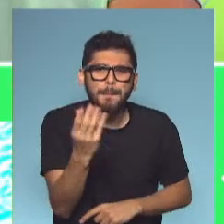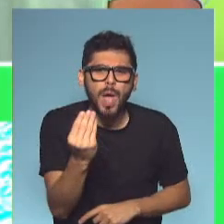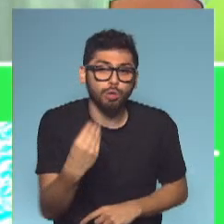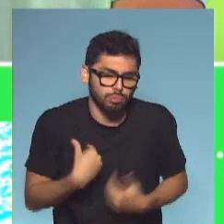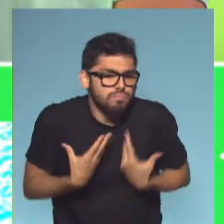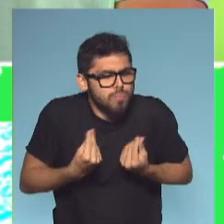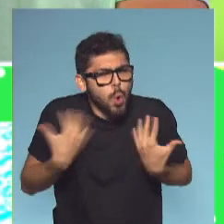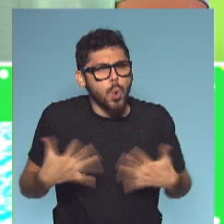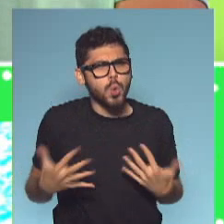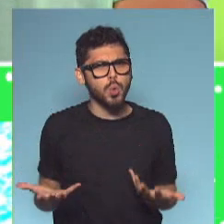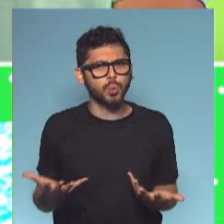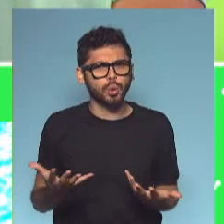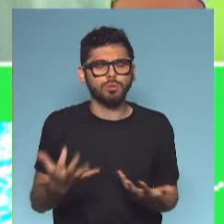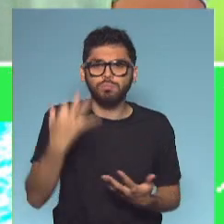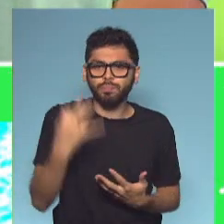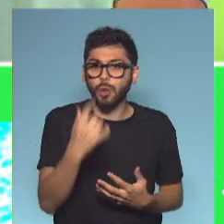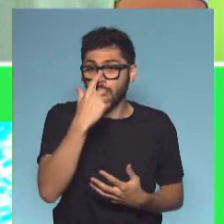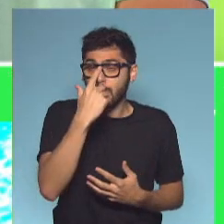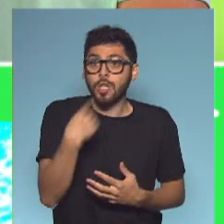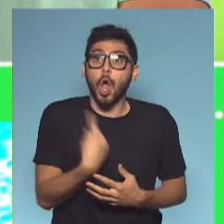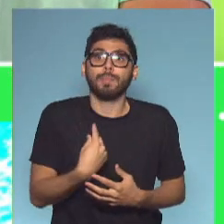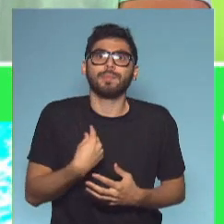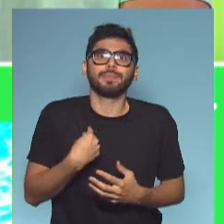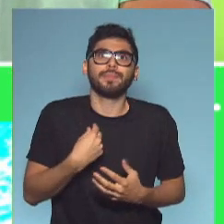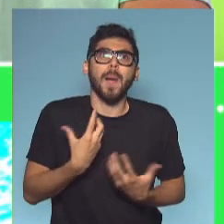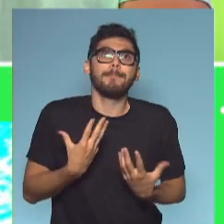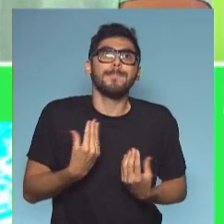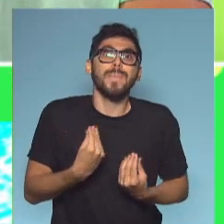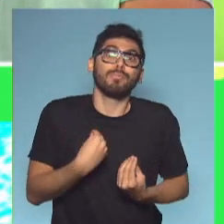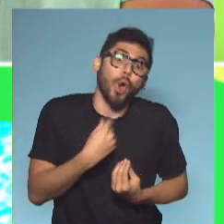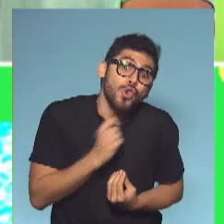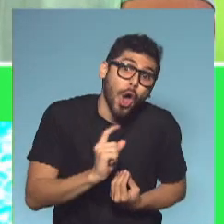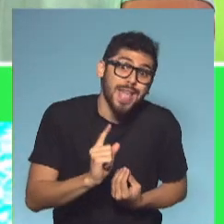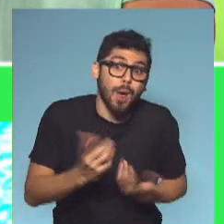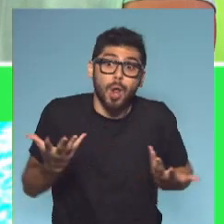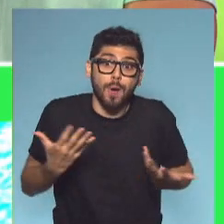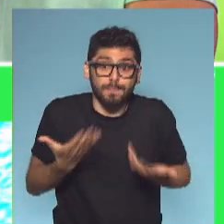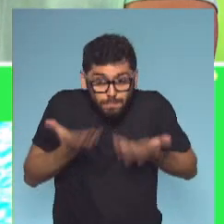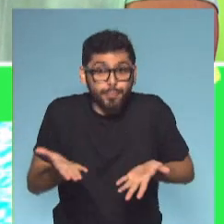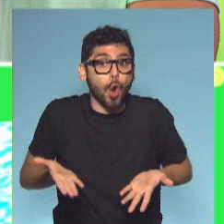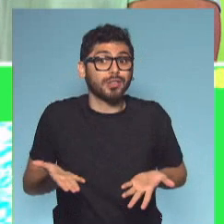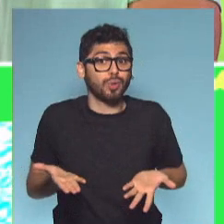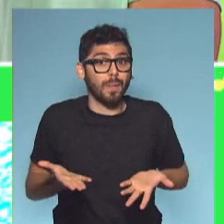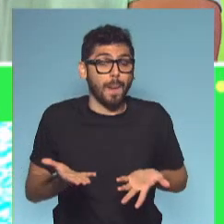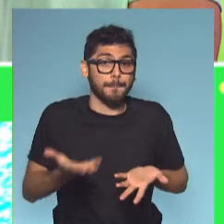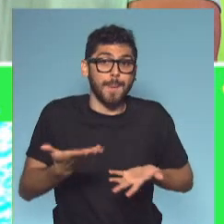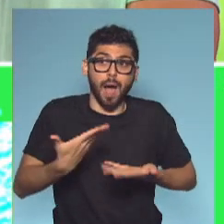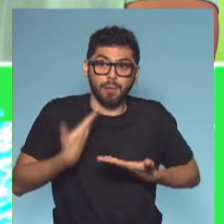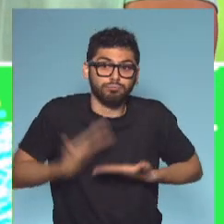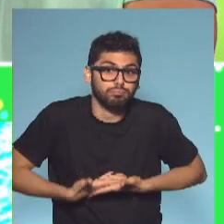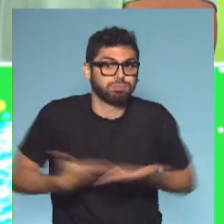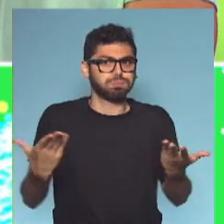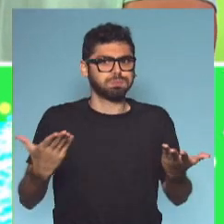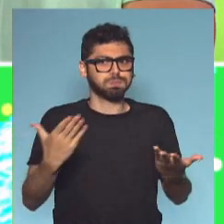mucho miedo. La idea no es tener miedo, pero queremos, por eso estamos aquí, para exponer esto y ser voz y